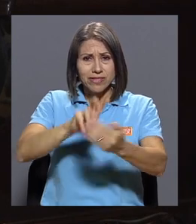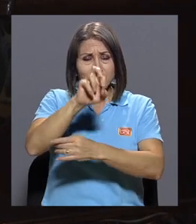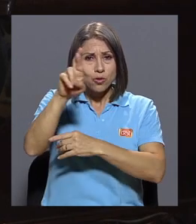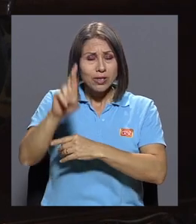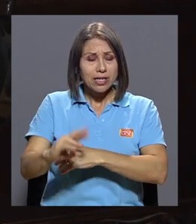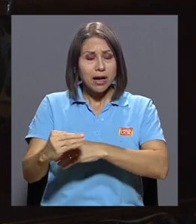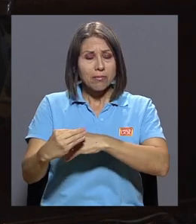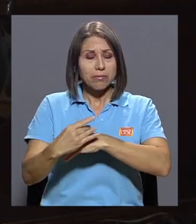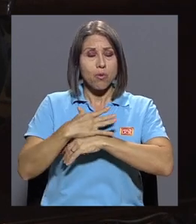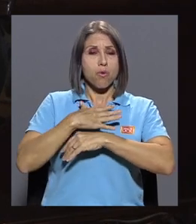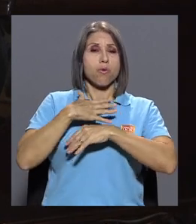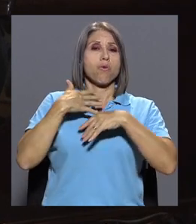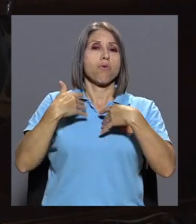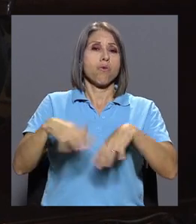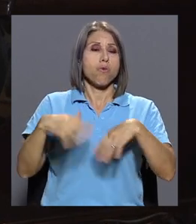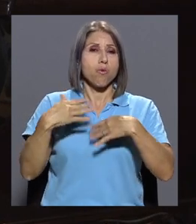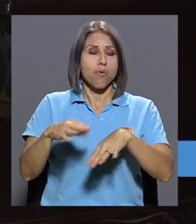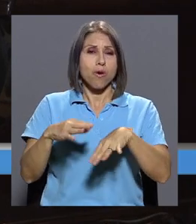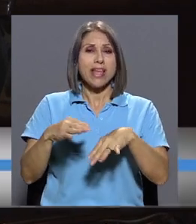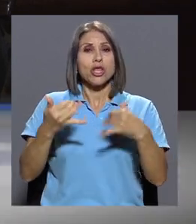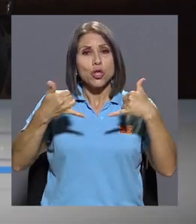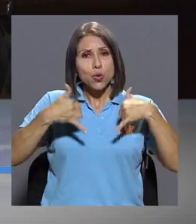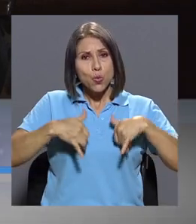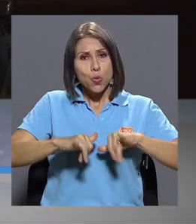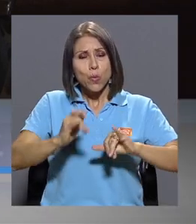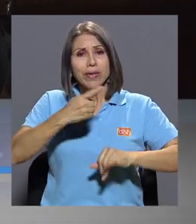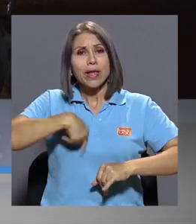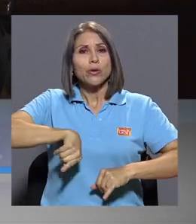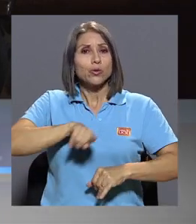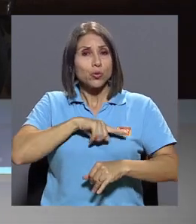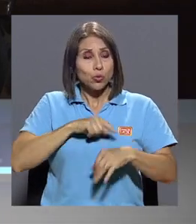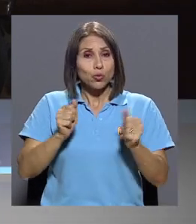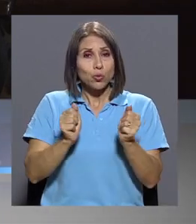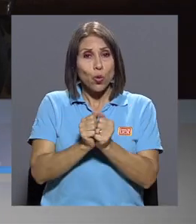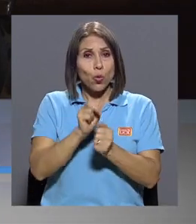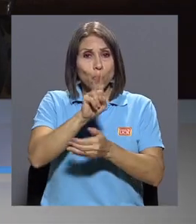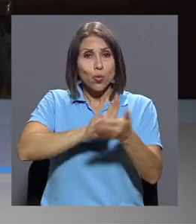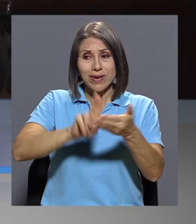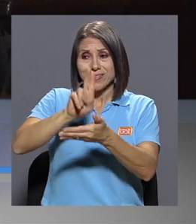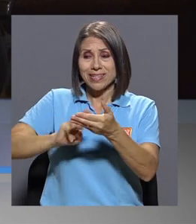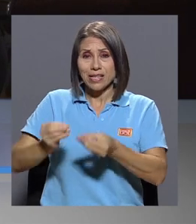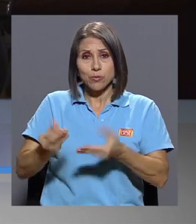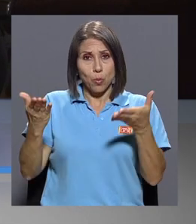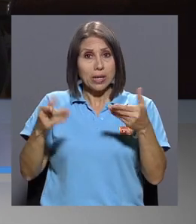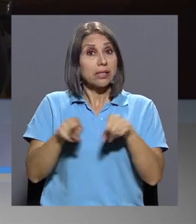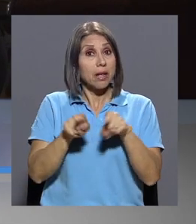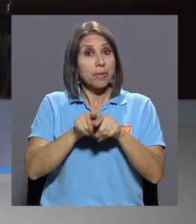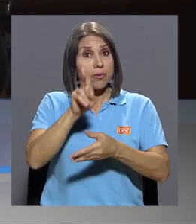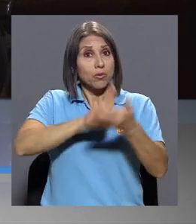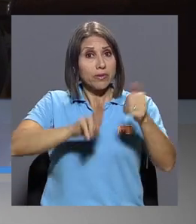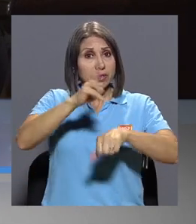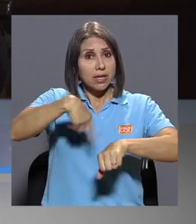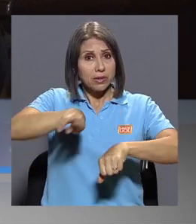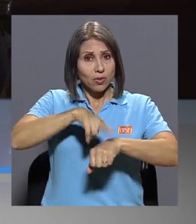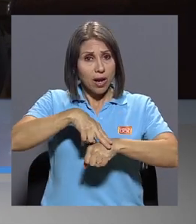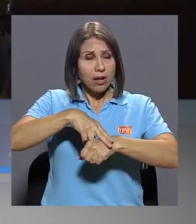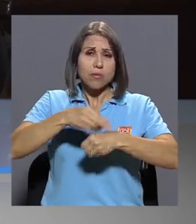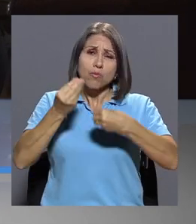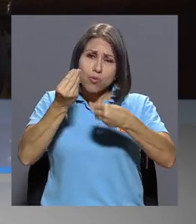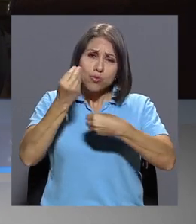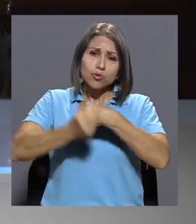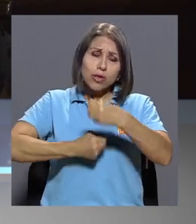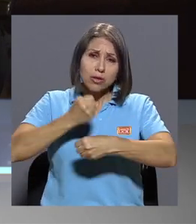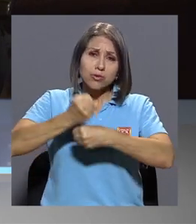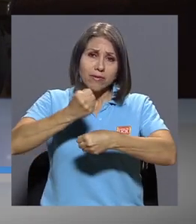una huella enorme, una huella enorme. Y todavía hacemos con las universidades públicas, también con la Universidad Nacional, donde nosotros trabajamos